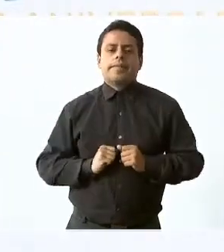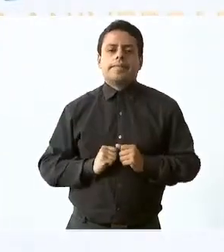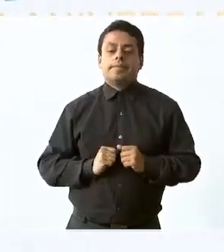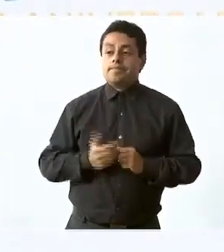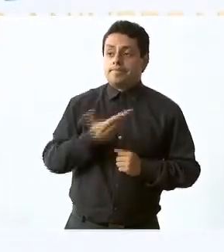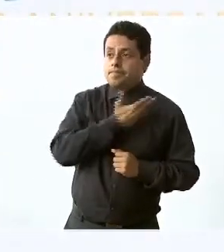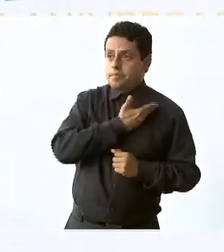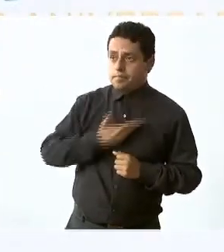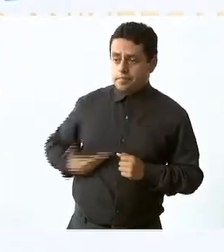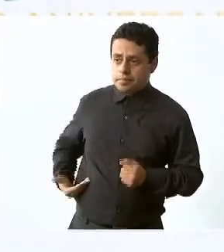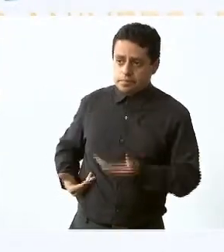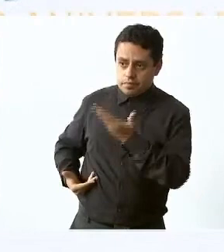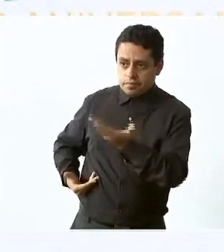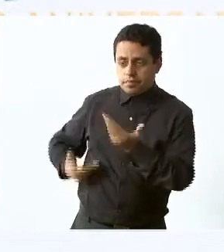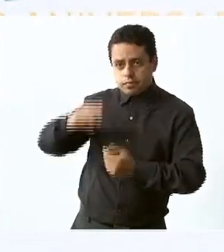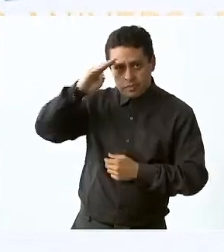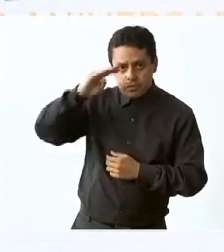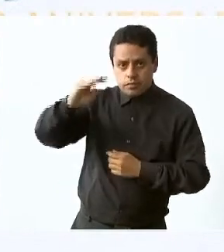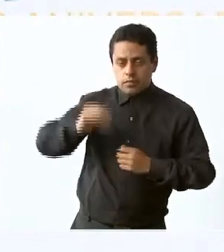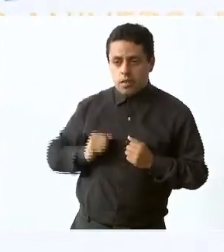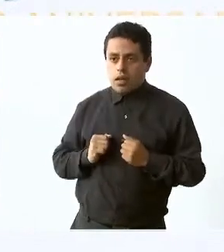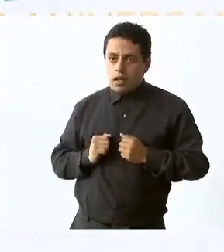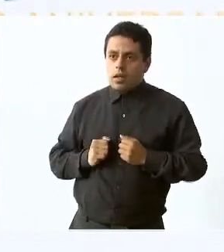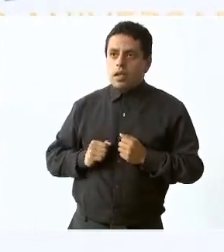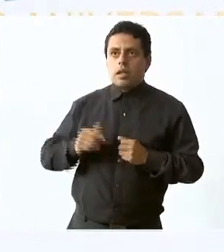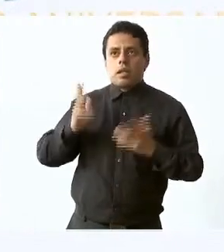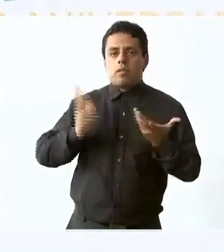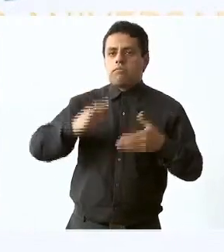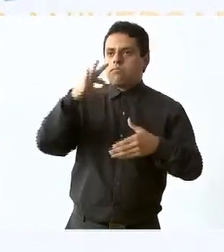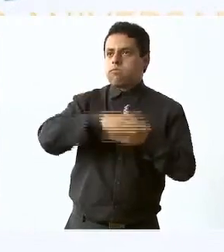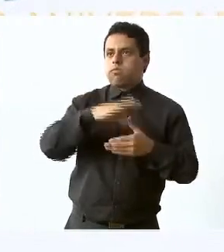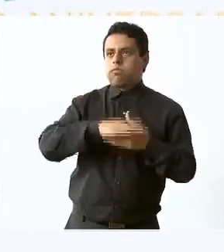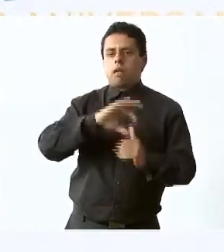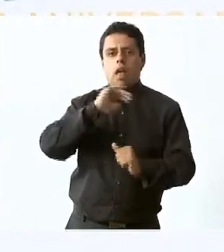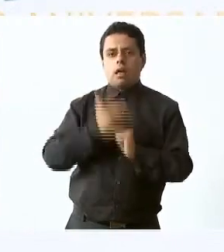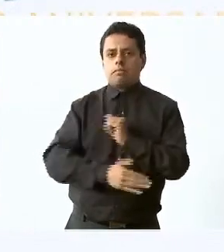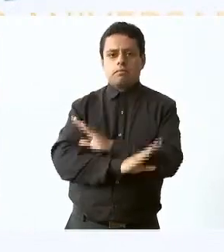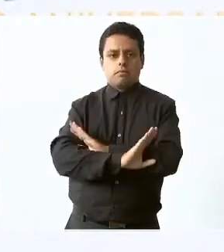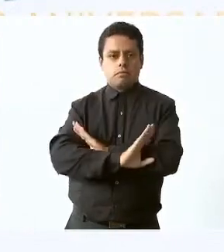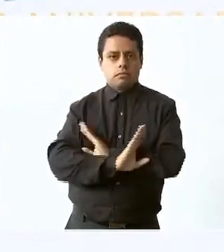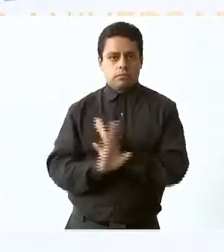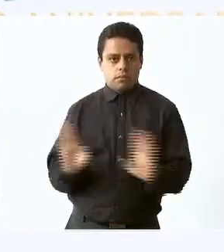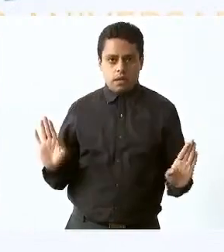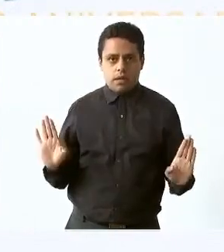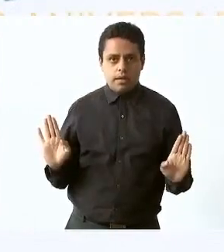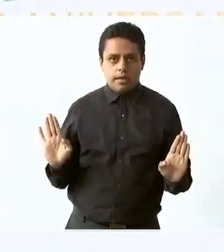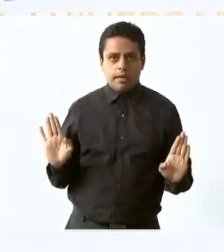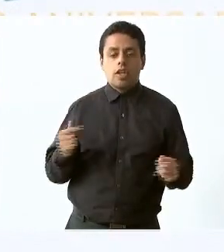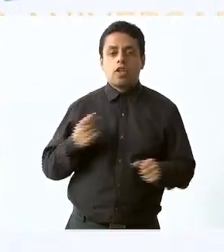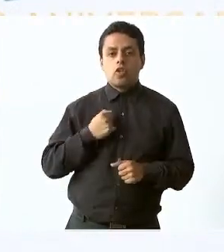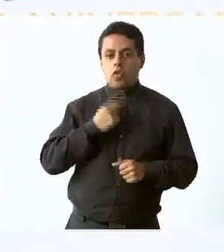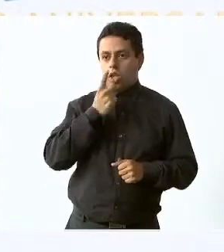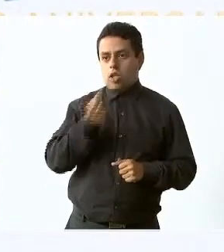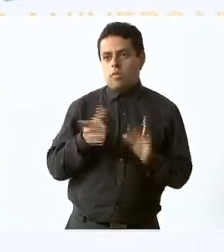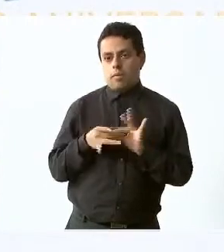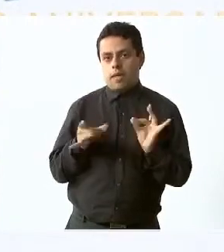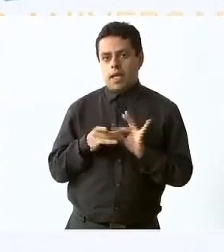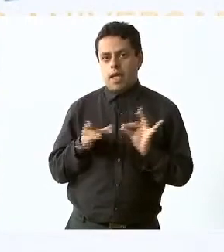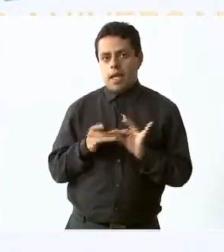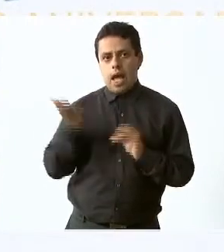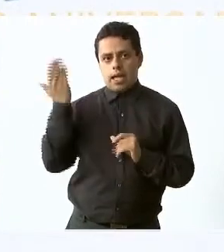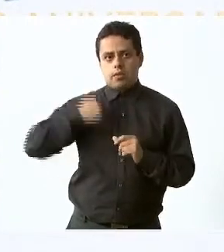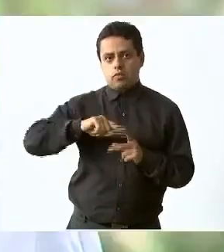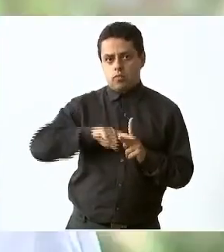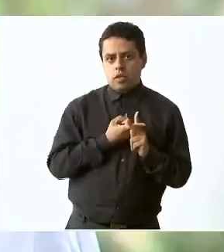presidente, terminada ya la jornada electoral y como refrendé en mi compromiso desde